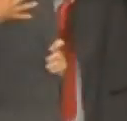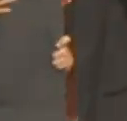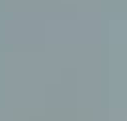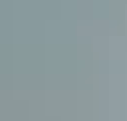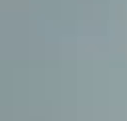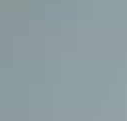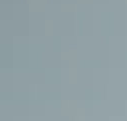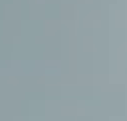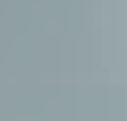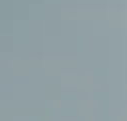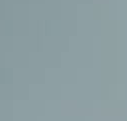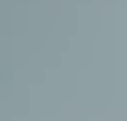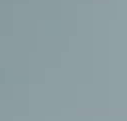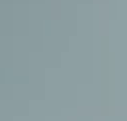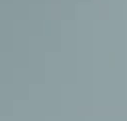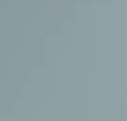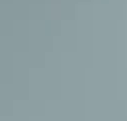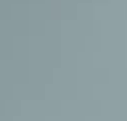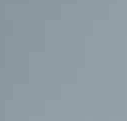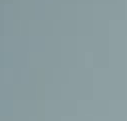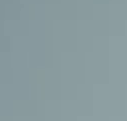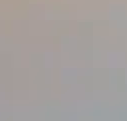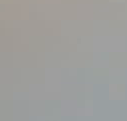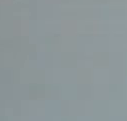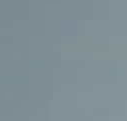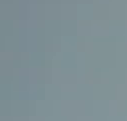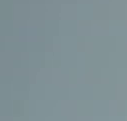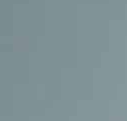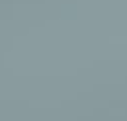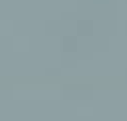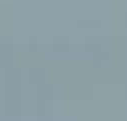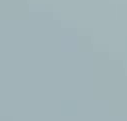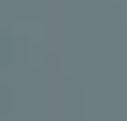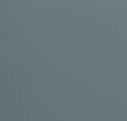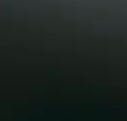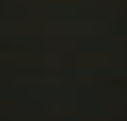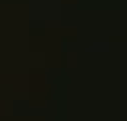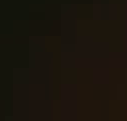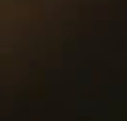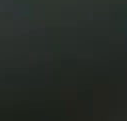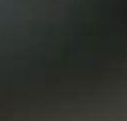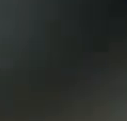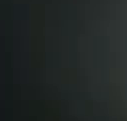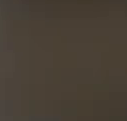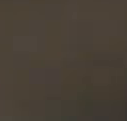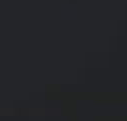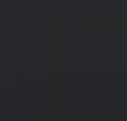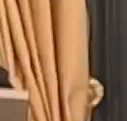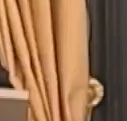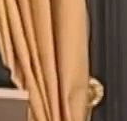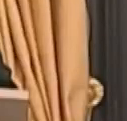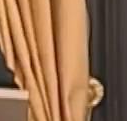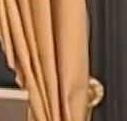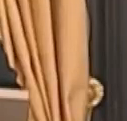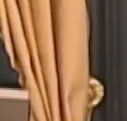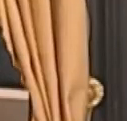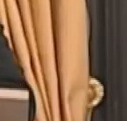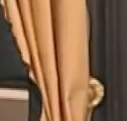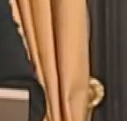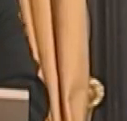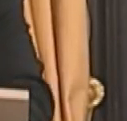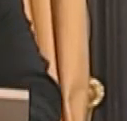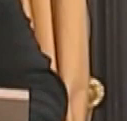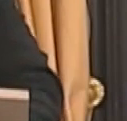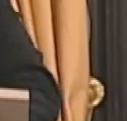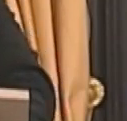y todo el alto mando político militar, y con ello la paz del pueblo venezolano. En ese mismo